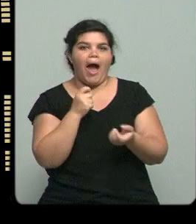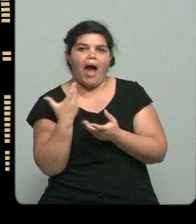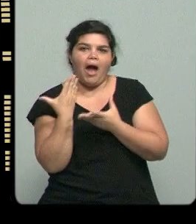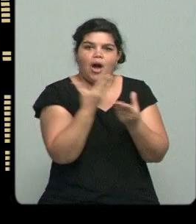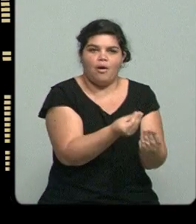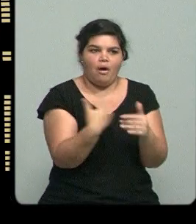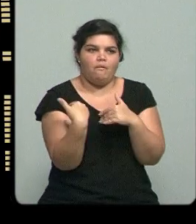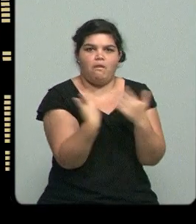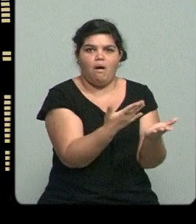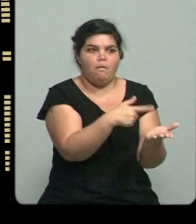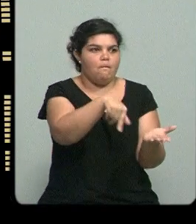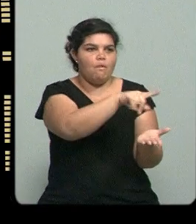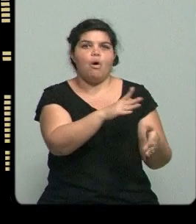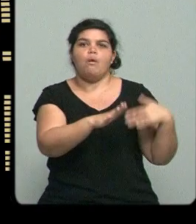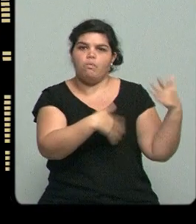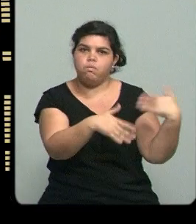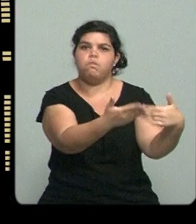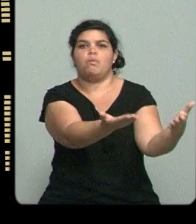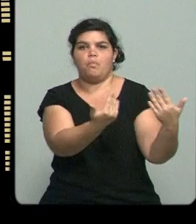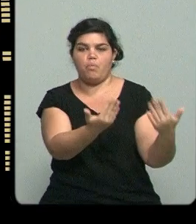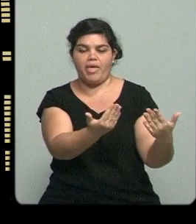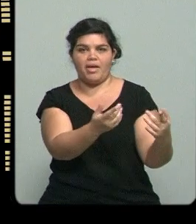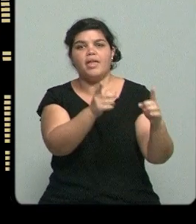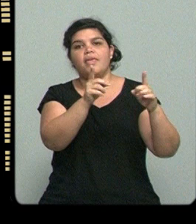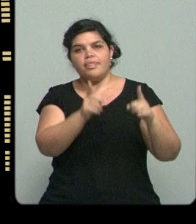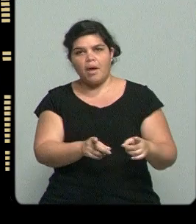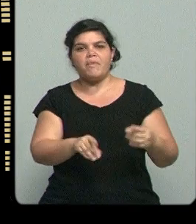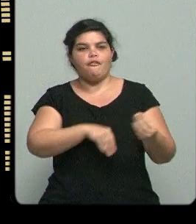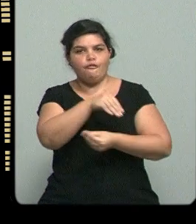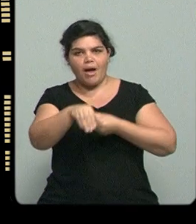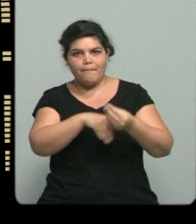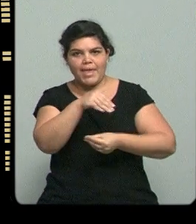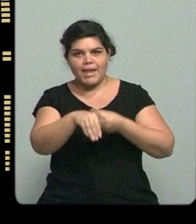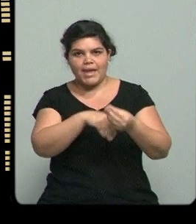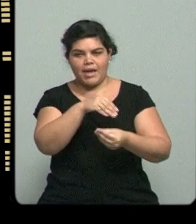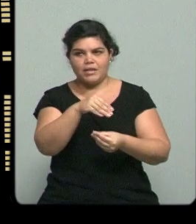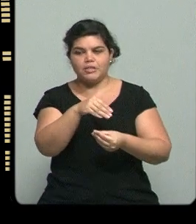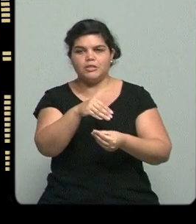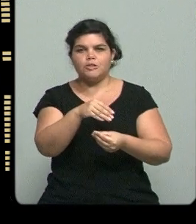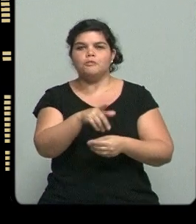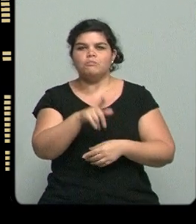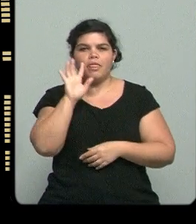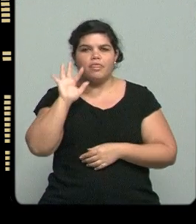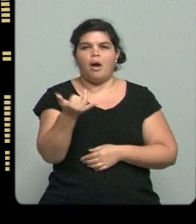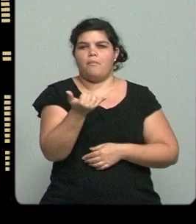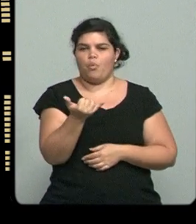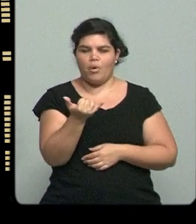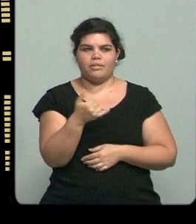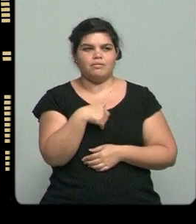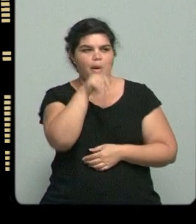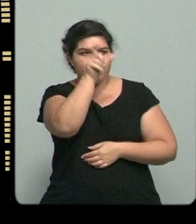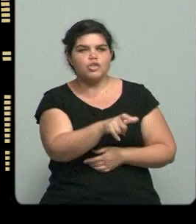también es importante, tanto en el seno familiar como de pronto como familia entendemos que se tienen que educar si tenemos algún familiar